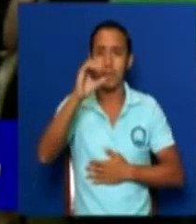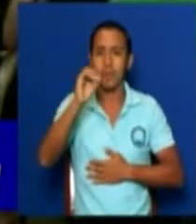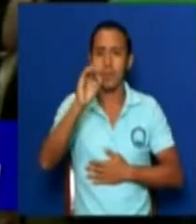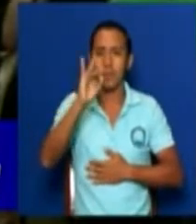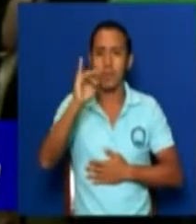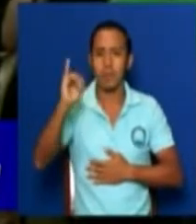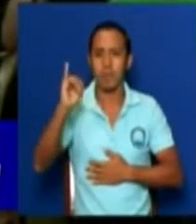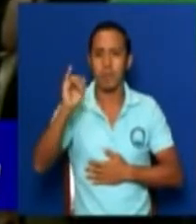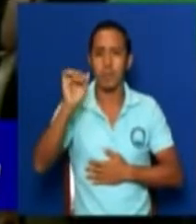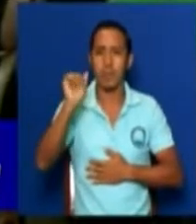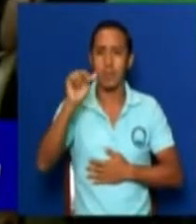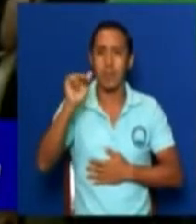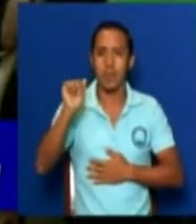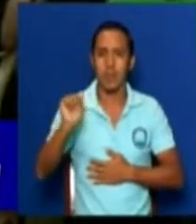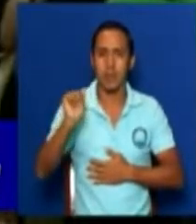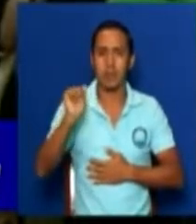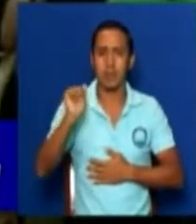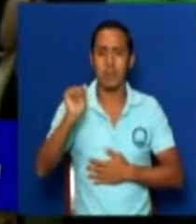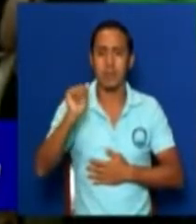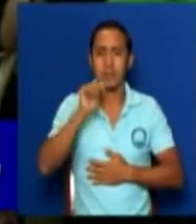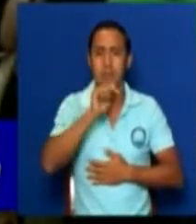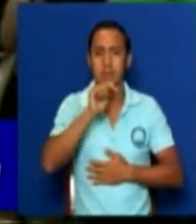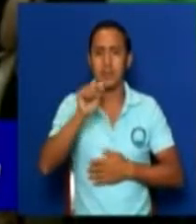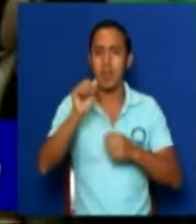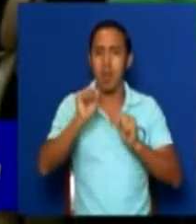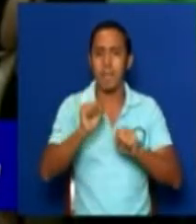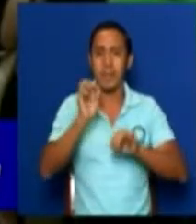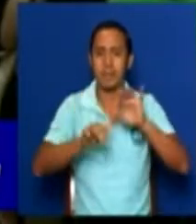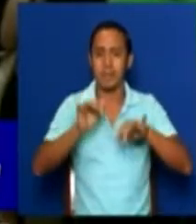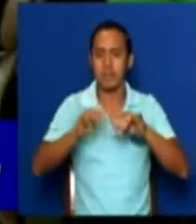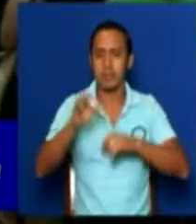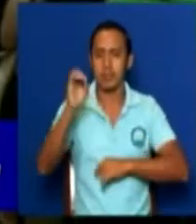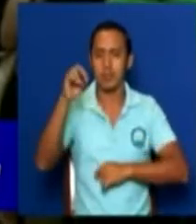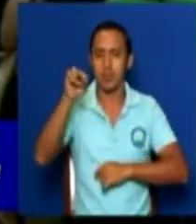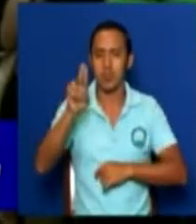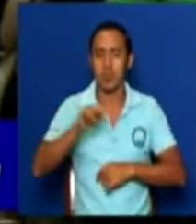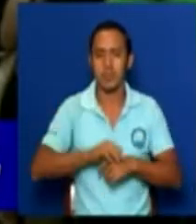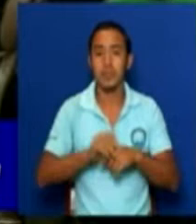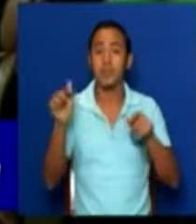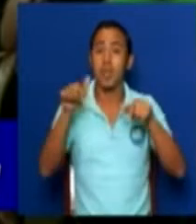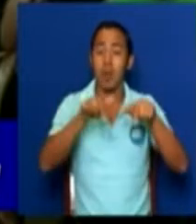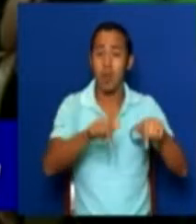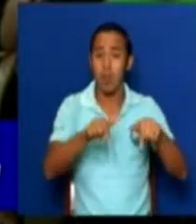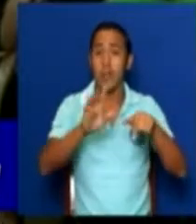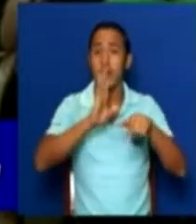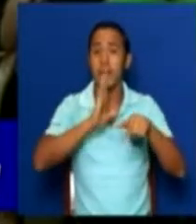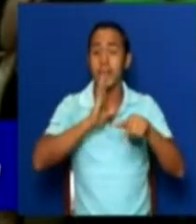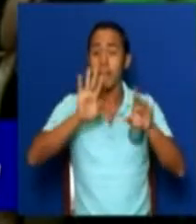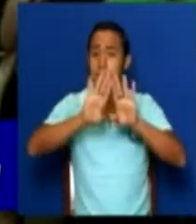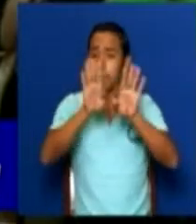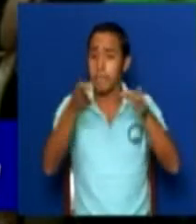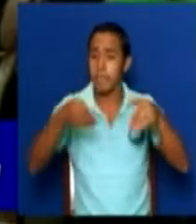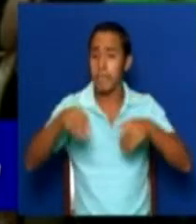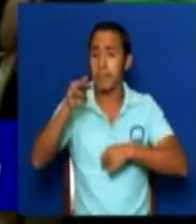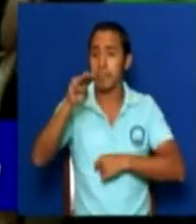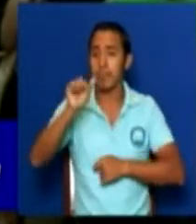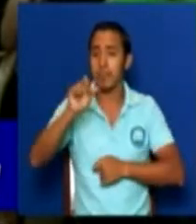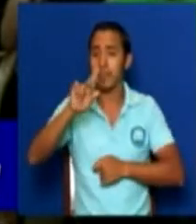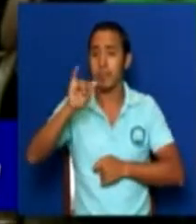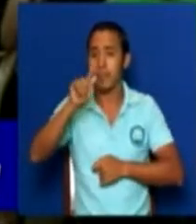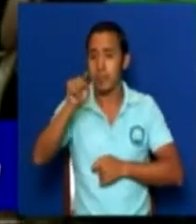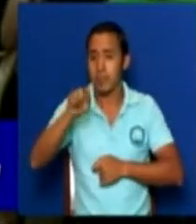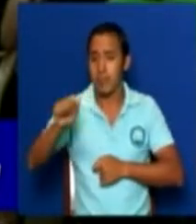Annan, exsecretario general de Naciones Unidas. Seguidamente, la diputada Marixa Espinales, integrante de la Comisión de